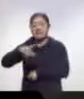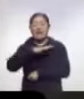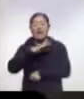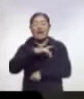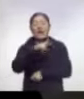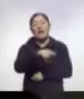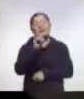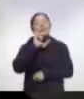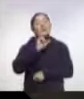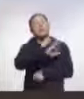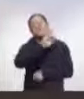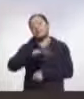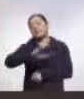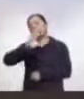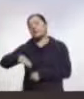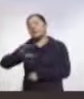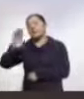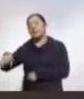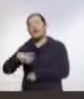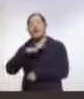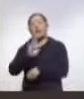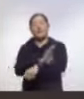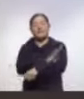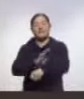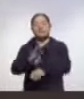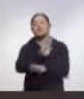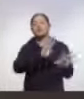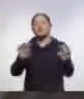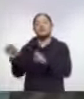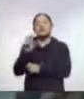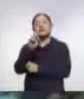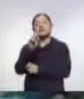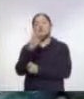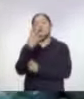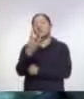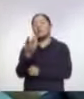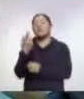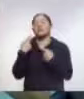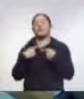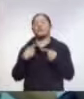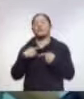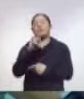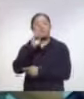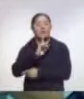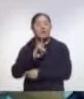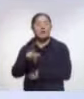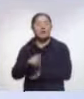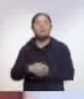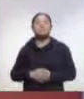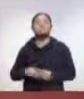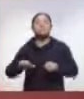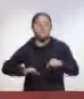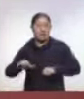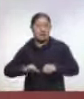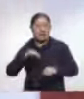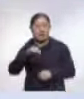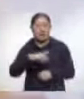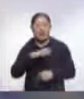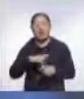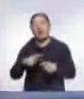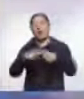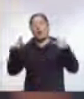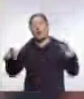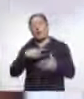mortalidad materna, en el que se beneficiaron a 934 pacientes. Como parte de las acciones, se implementó el Plan